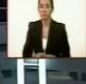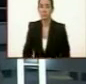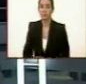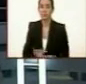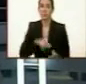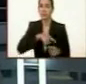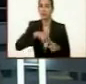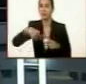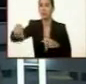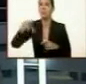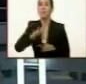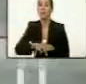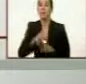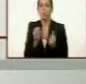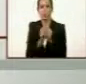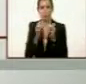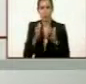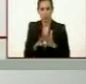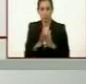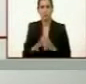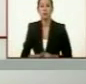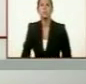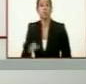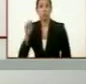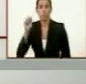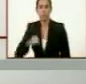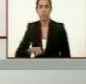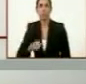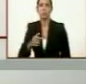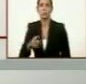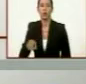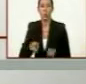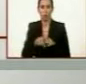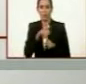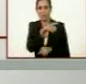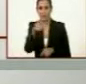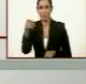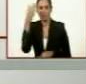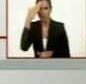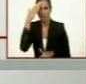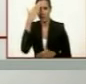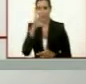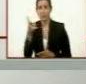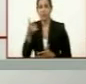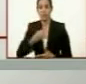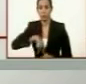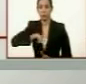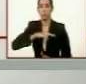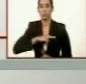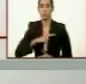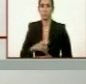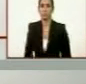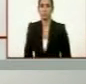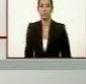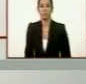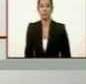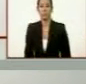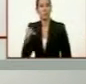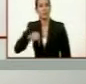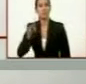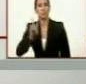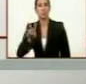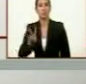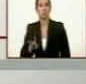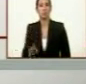estado Anzoátegui. Bueno, sí, como la opinión pública conoció, nosotros, a pesar de que en Venezuela